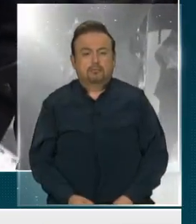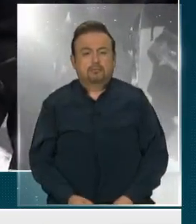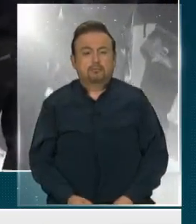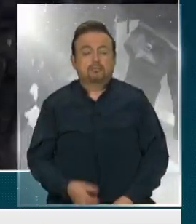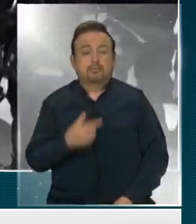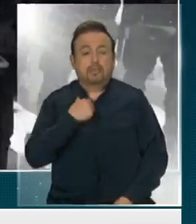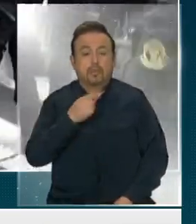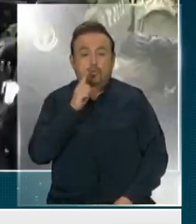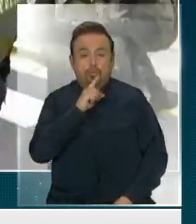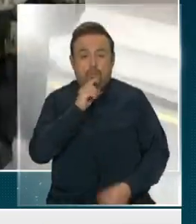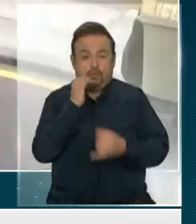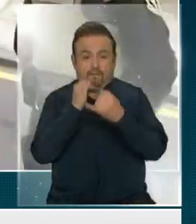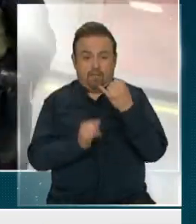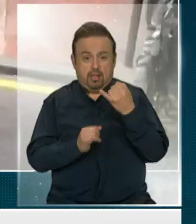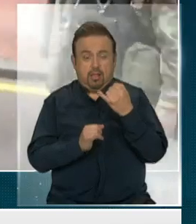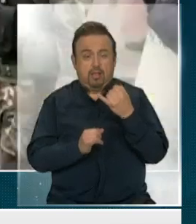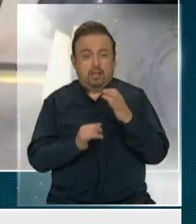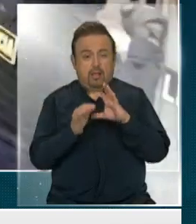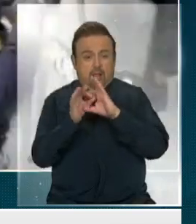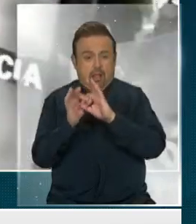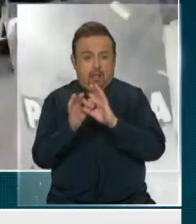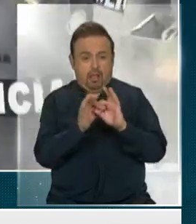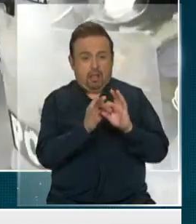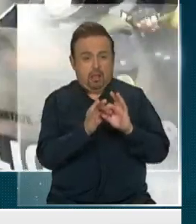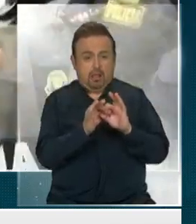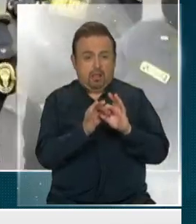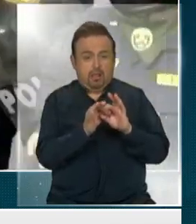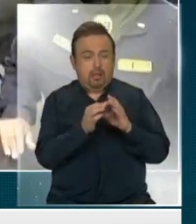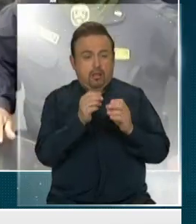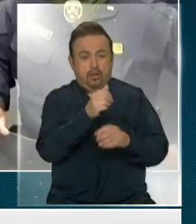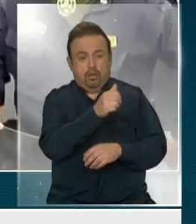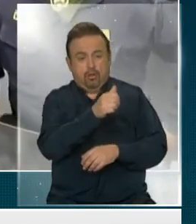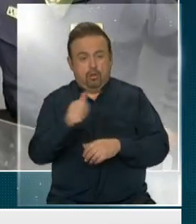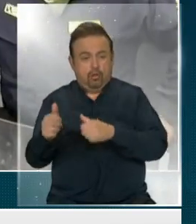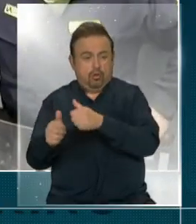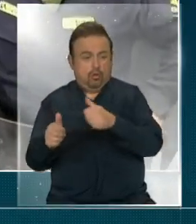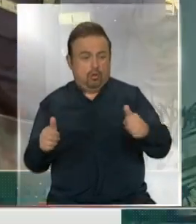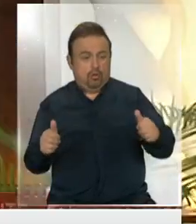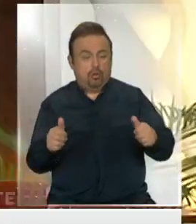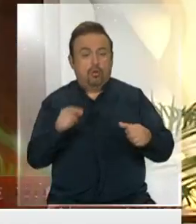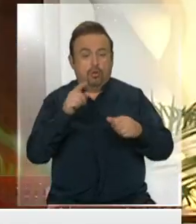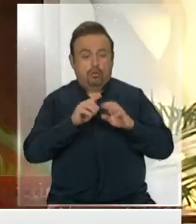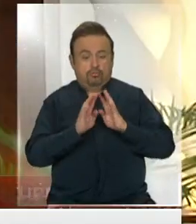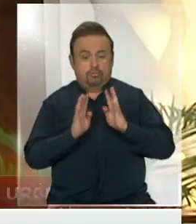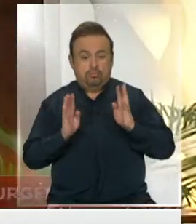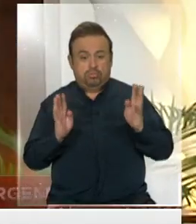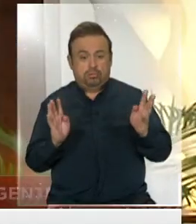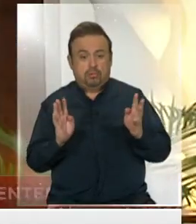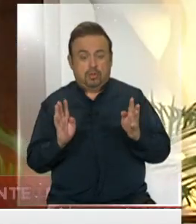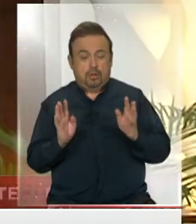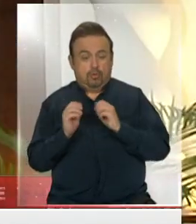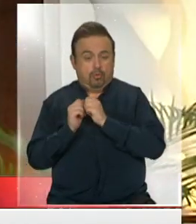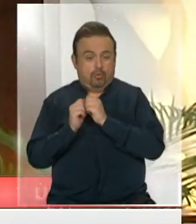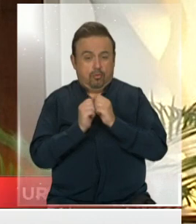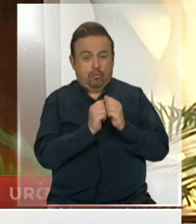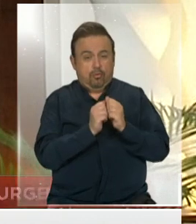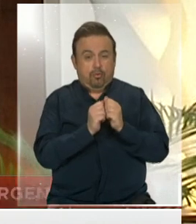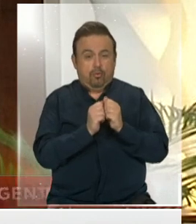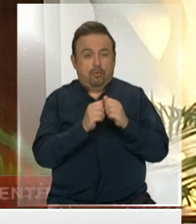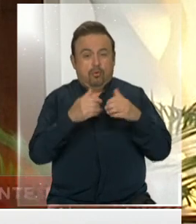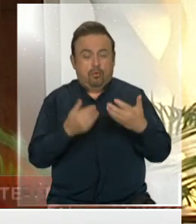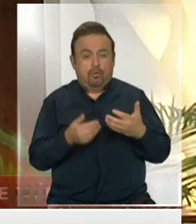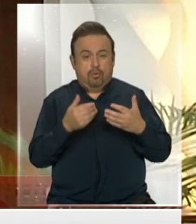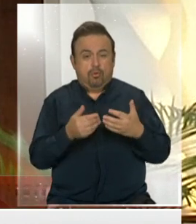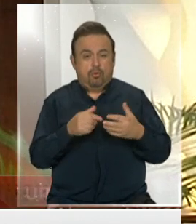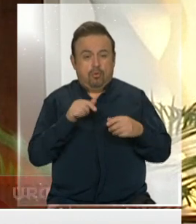Quiero terminar agradeciéndole a todos los miembros del gabinete que me han acompañado en